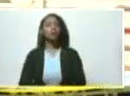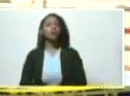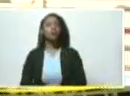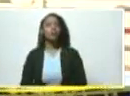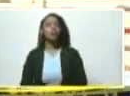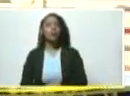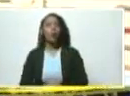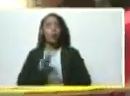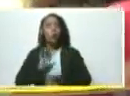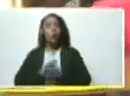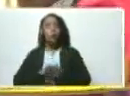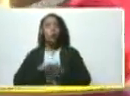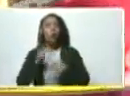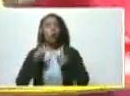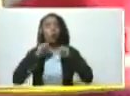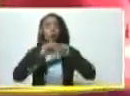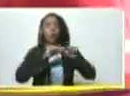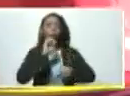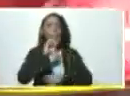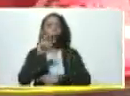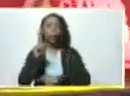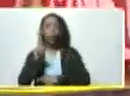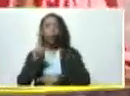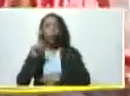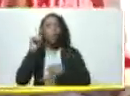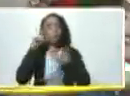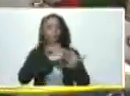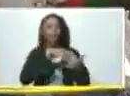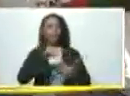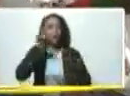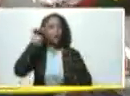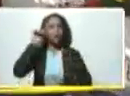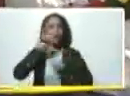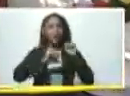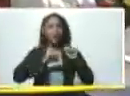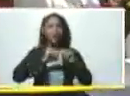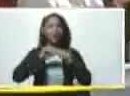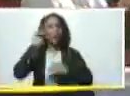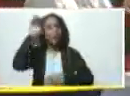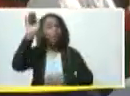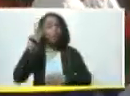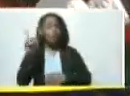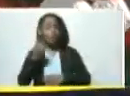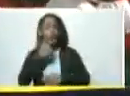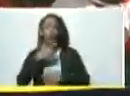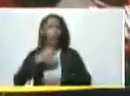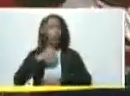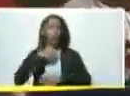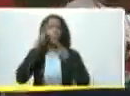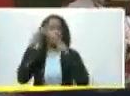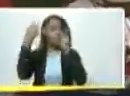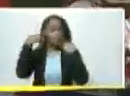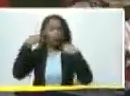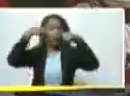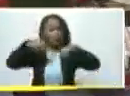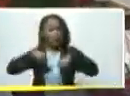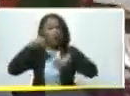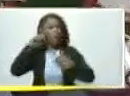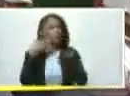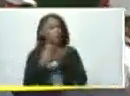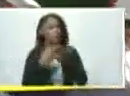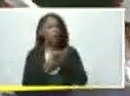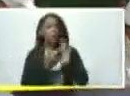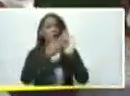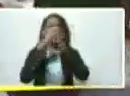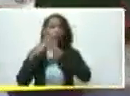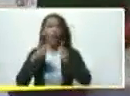por el siglo XXI, en su batalla por el futuro. No pueden ver esa hermosura que uno puede ver aquí, en la comunidad, en el barrio.